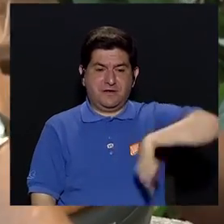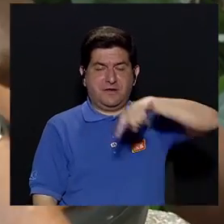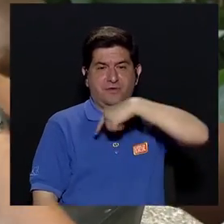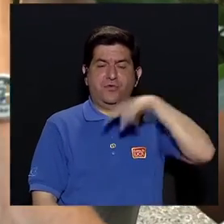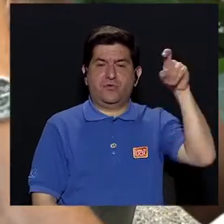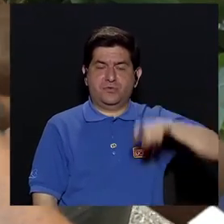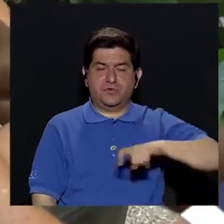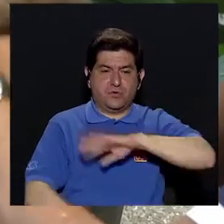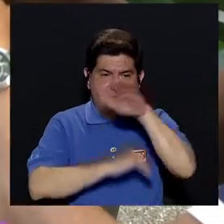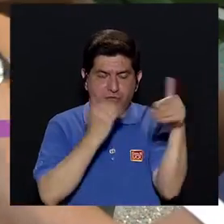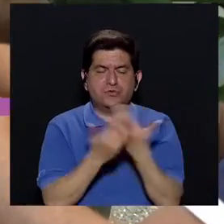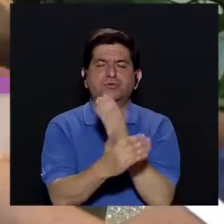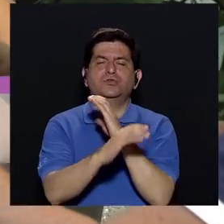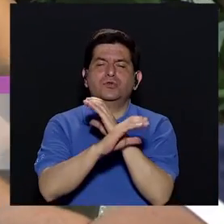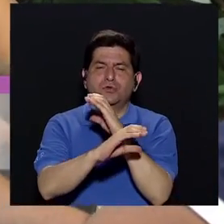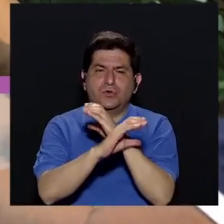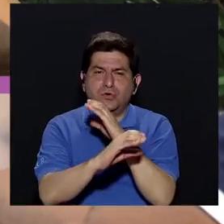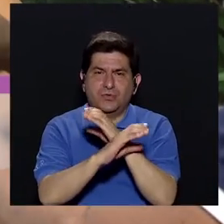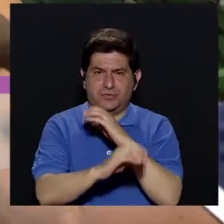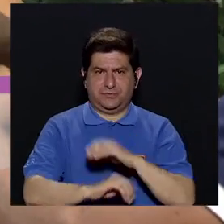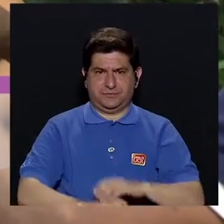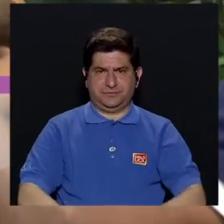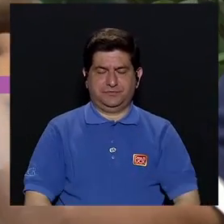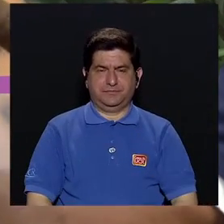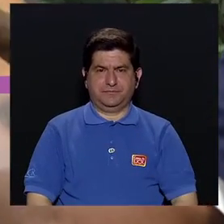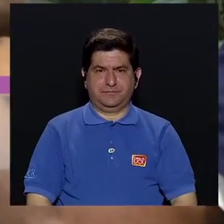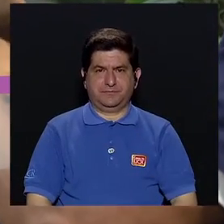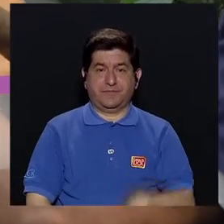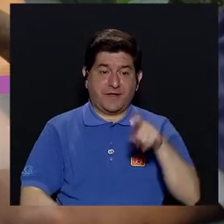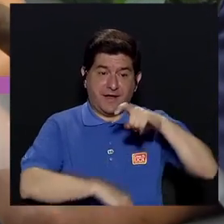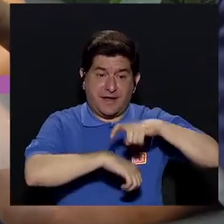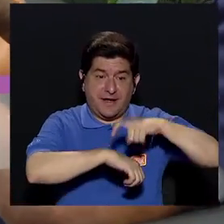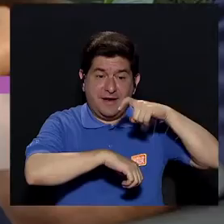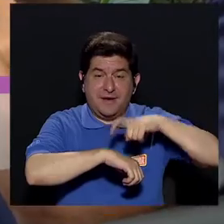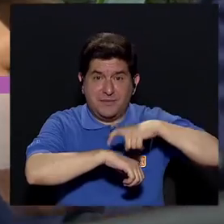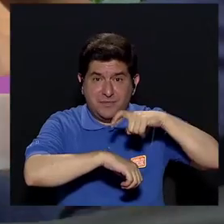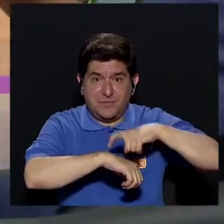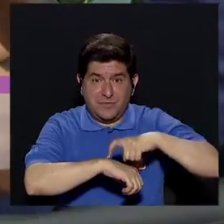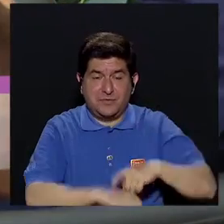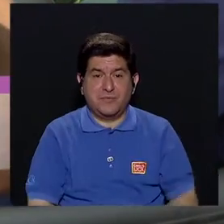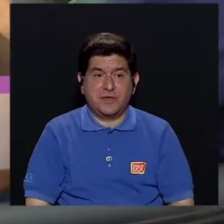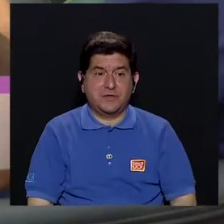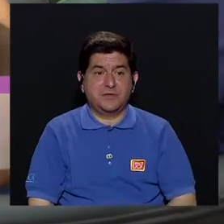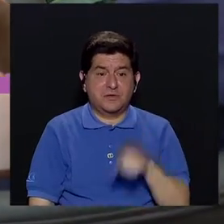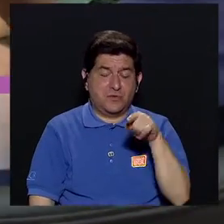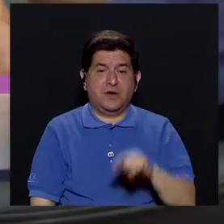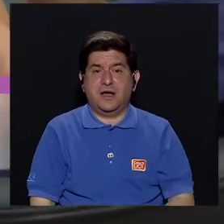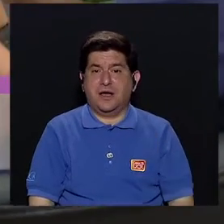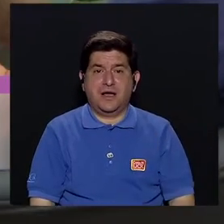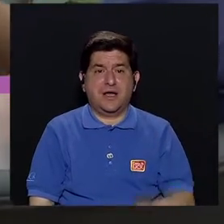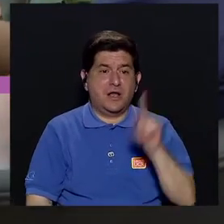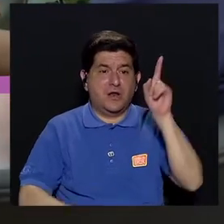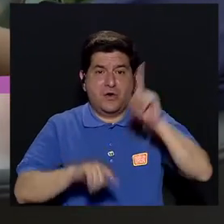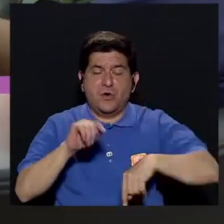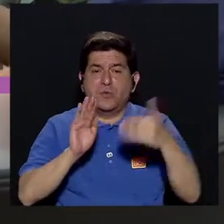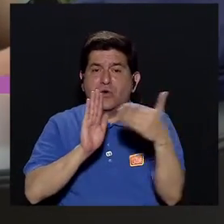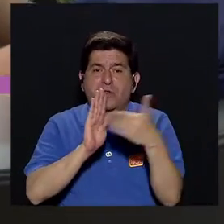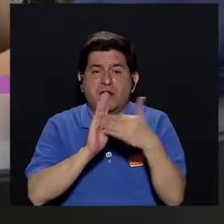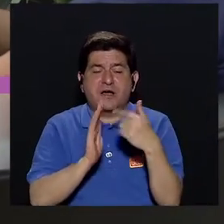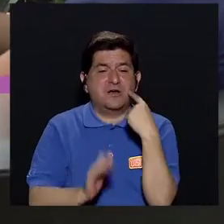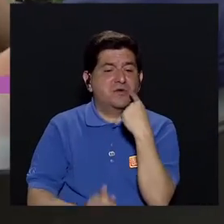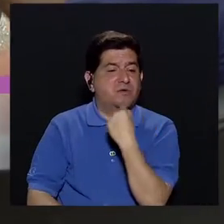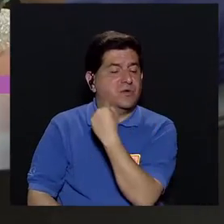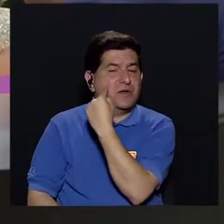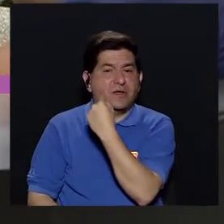tenemos que tomar todas las precauciones para que, digámoslo, no nos salgamos de la boca, no provoquemos lesiones